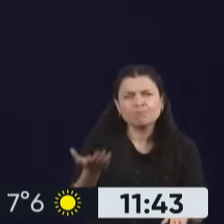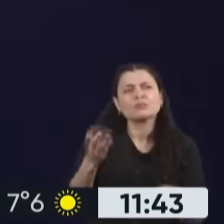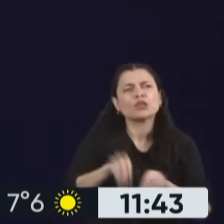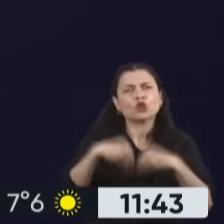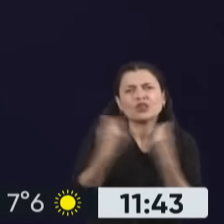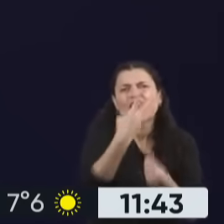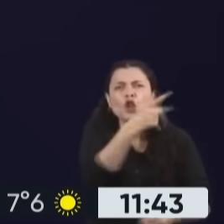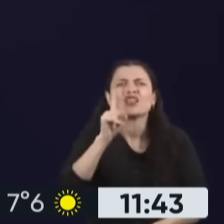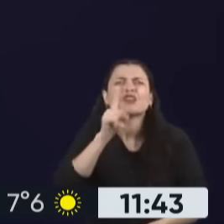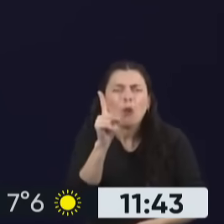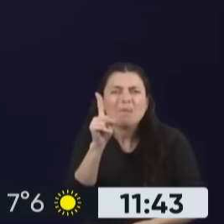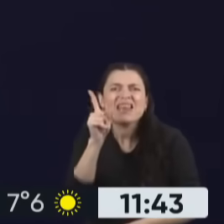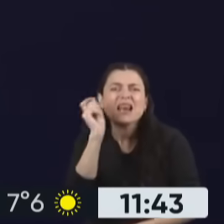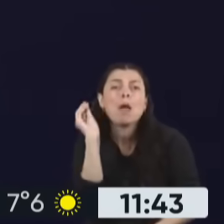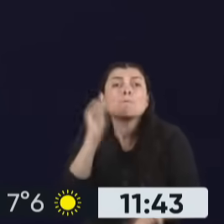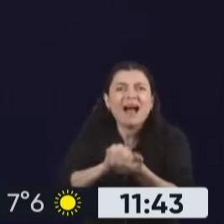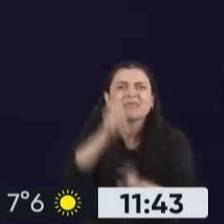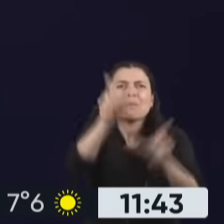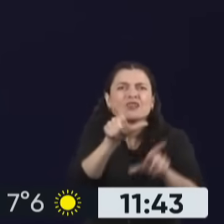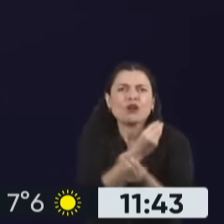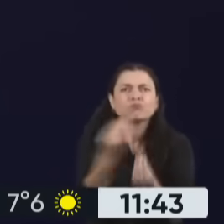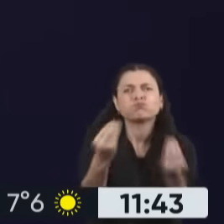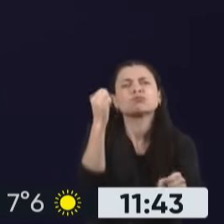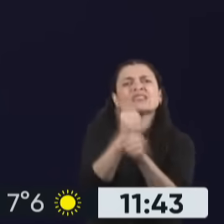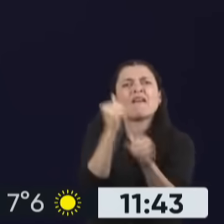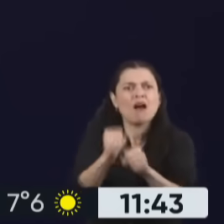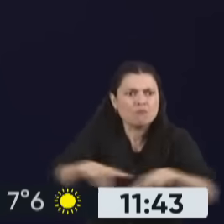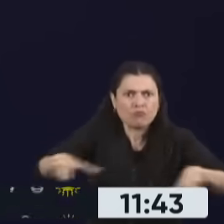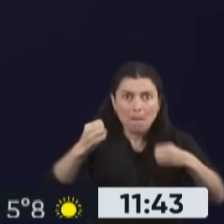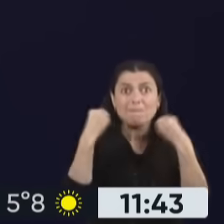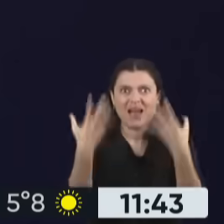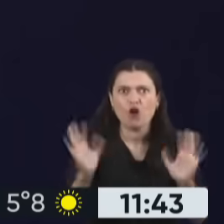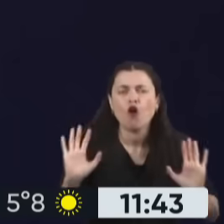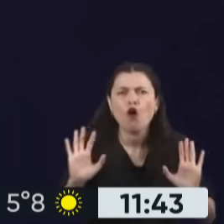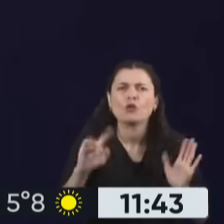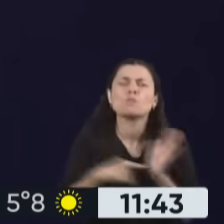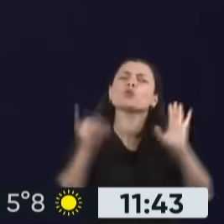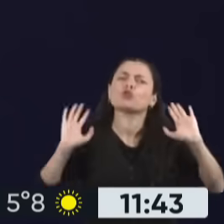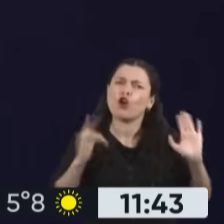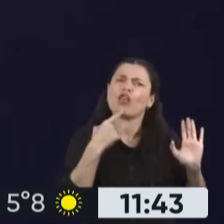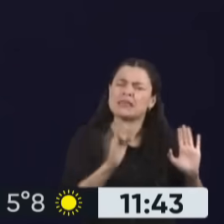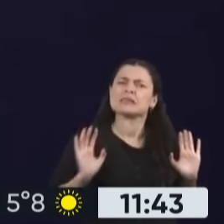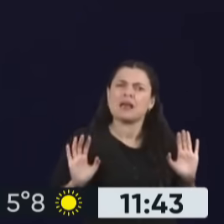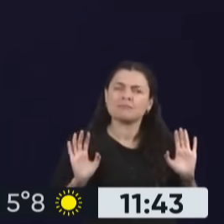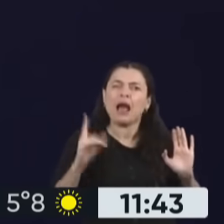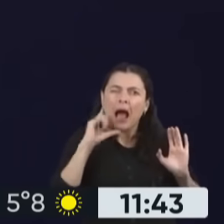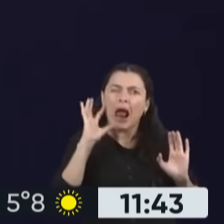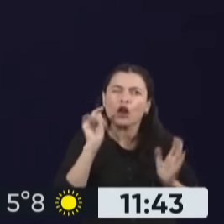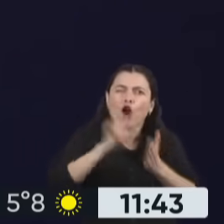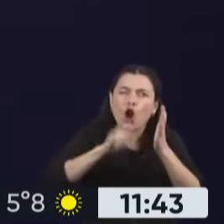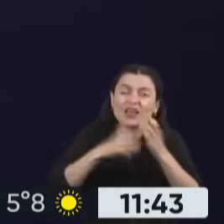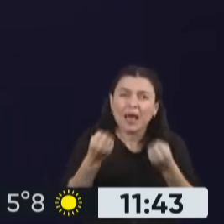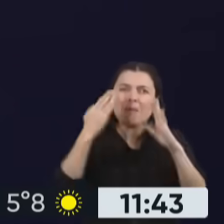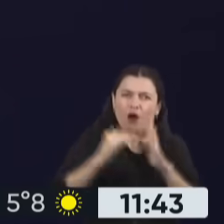200.000 empleos más que el año pasado. Sin embargo, esta leve suba en